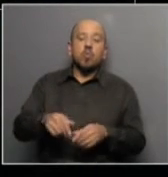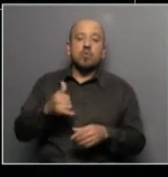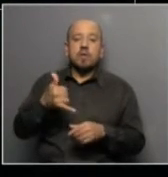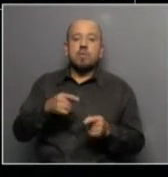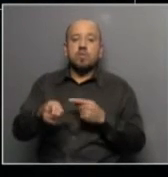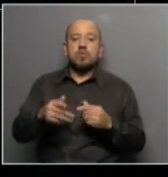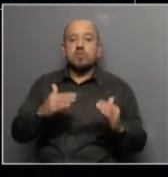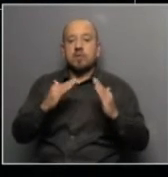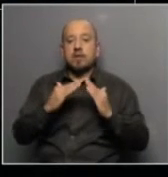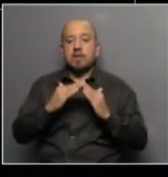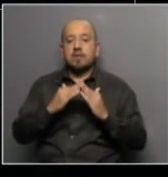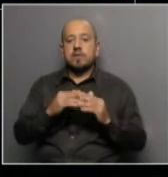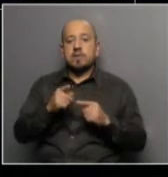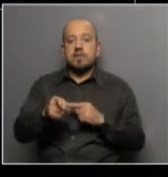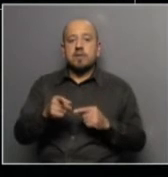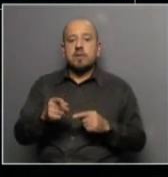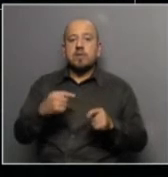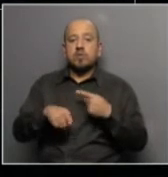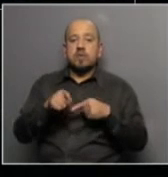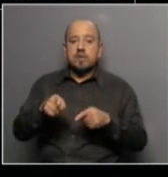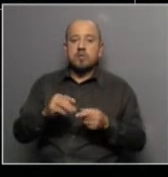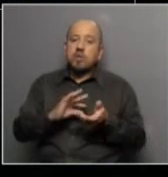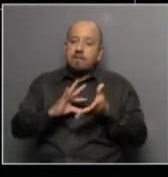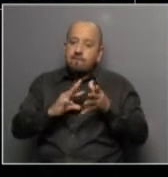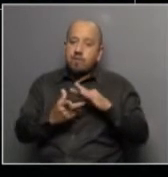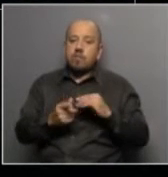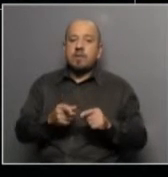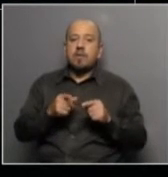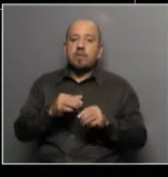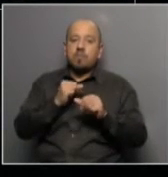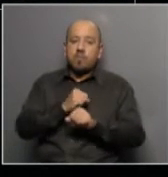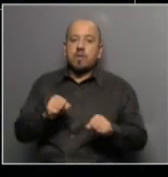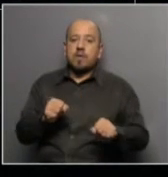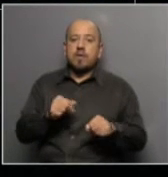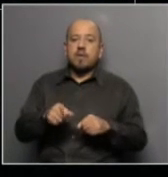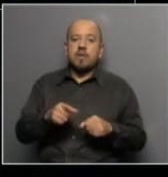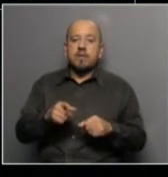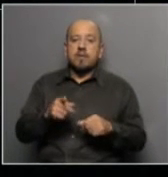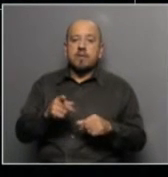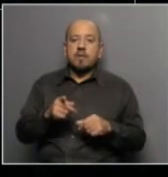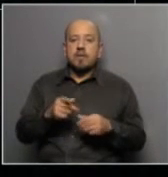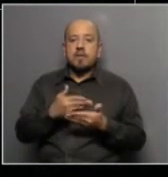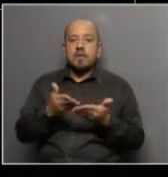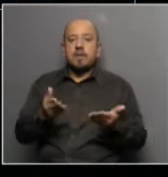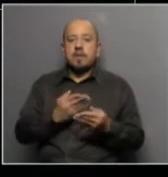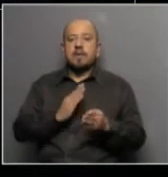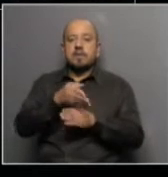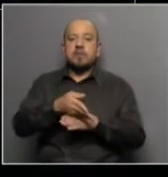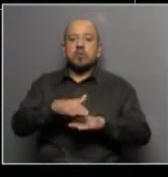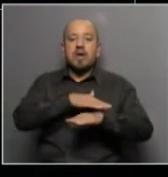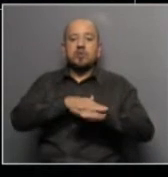con fincas que están en esta situación. Esta es otra un mecanismo más de posibilidades de acceso al